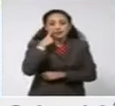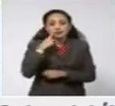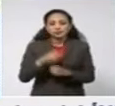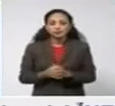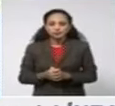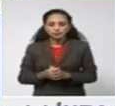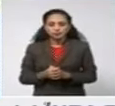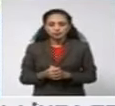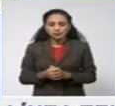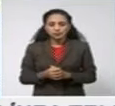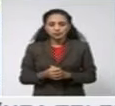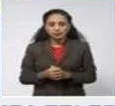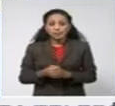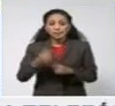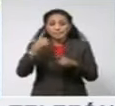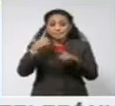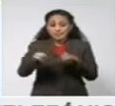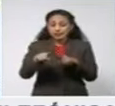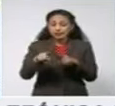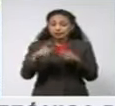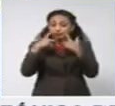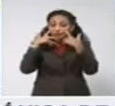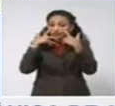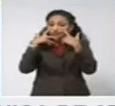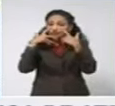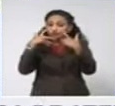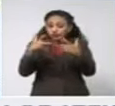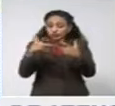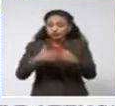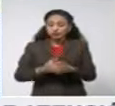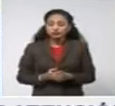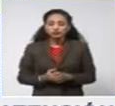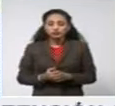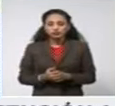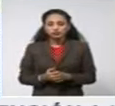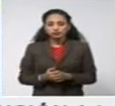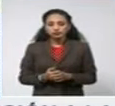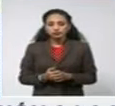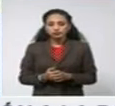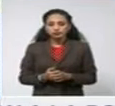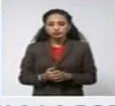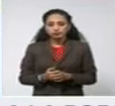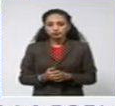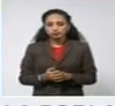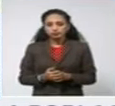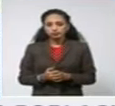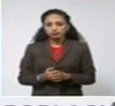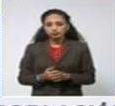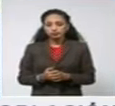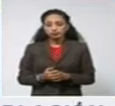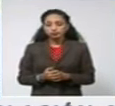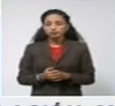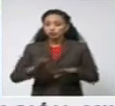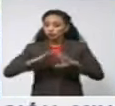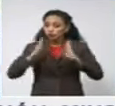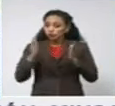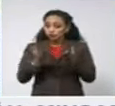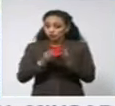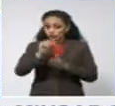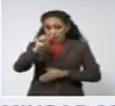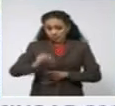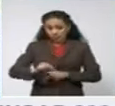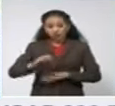dispersión bastante importante que obliga a que todos los que vivimos en La Habana y todos los que de una